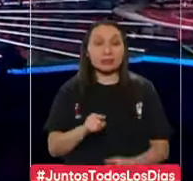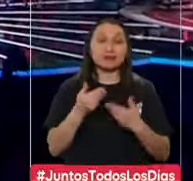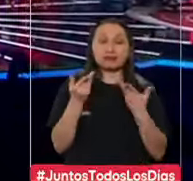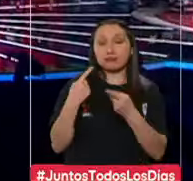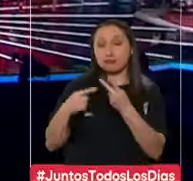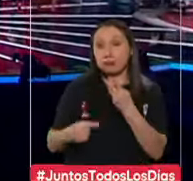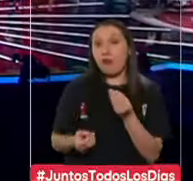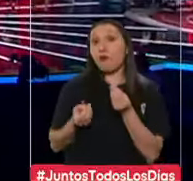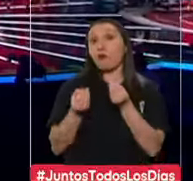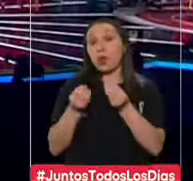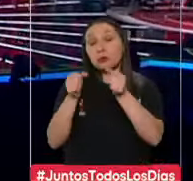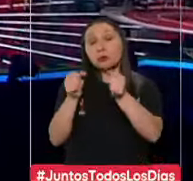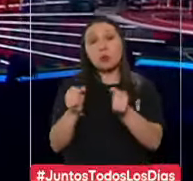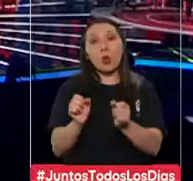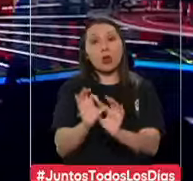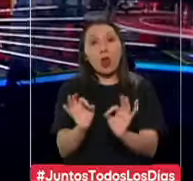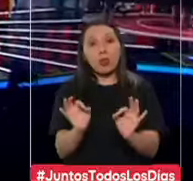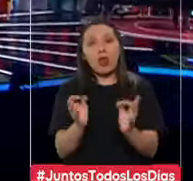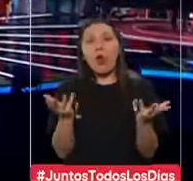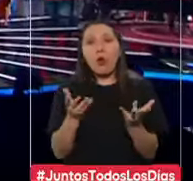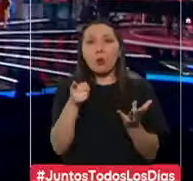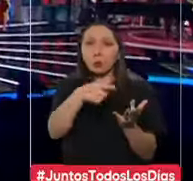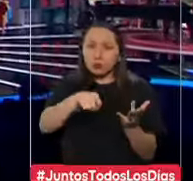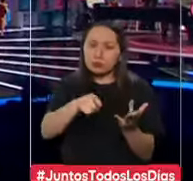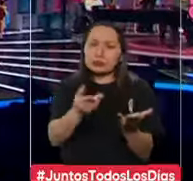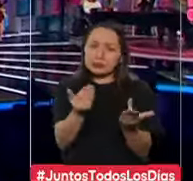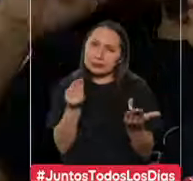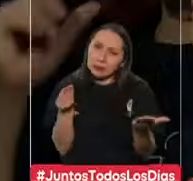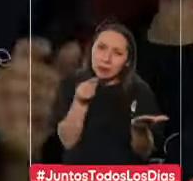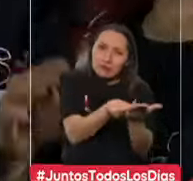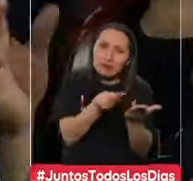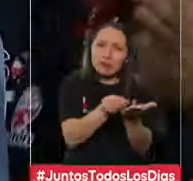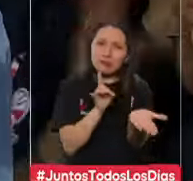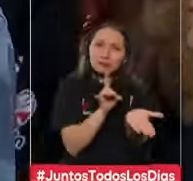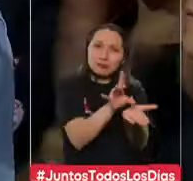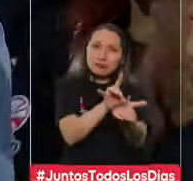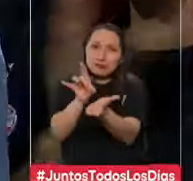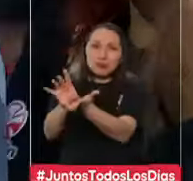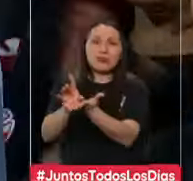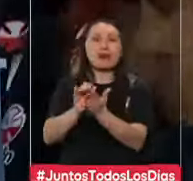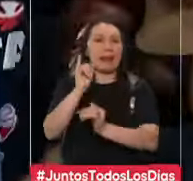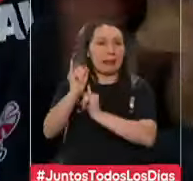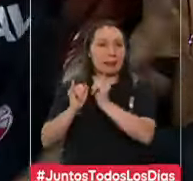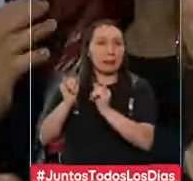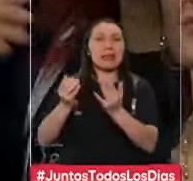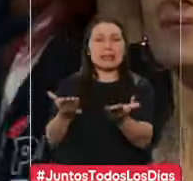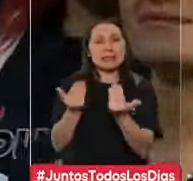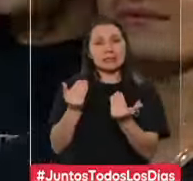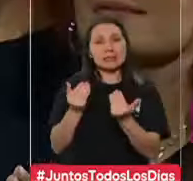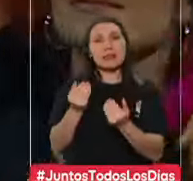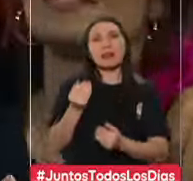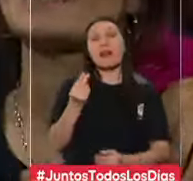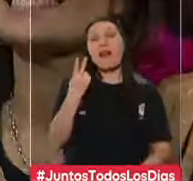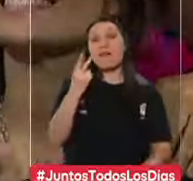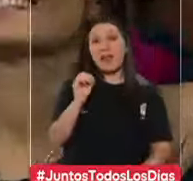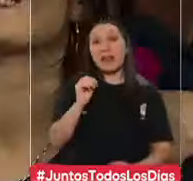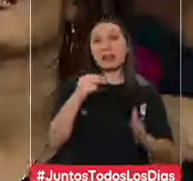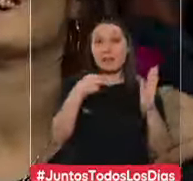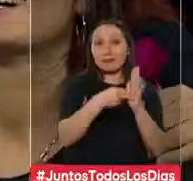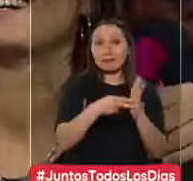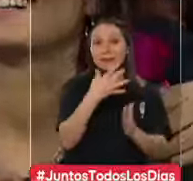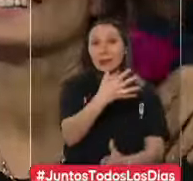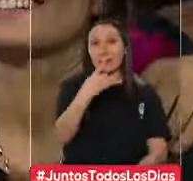sería bueno y posible si usted no aporta ahora a través de las plataformas digitales. Los necesitamos,